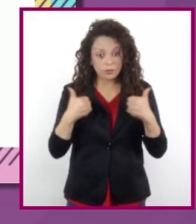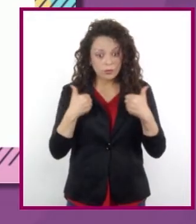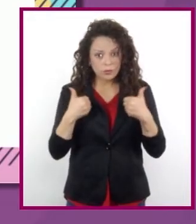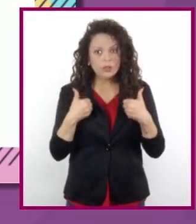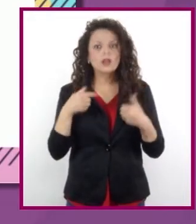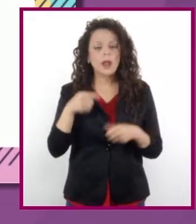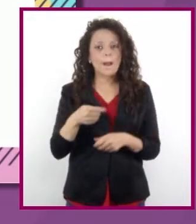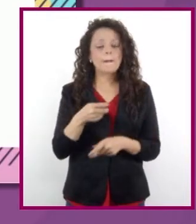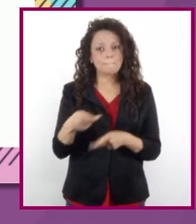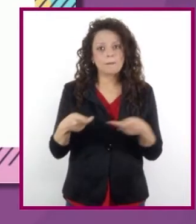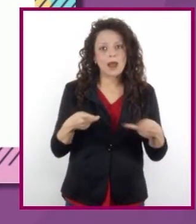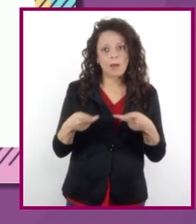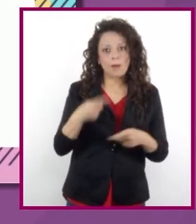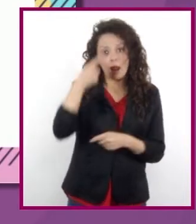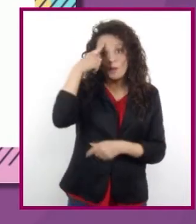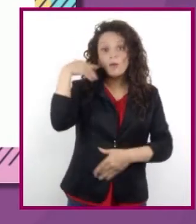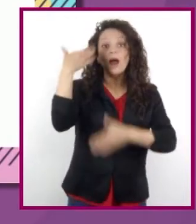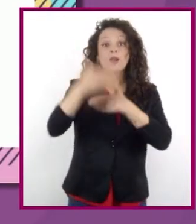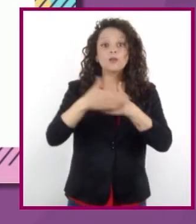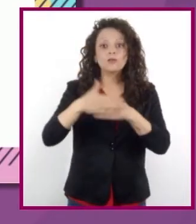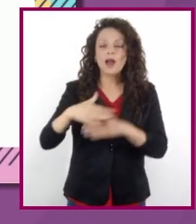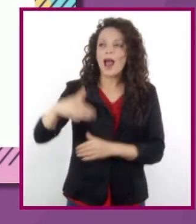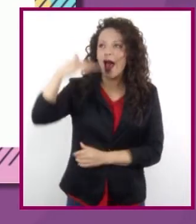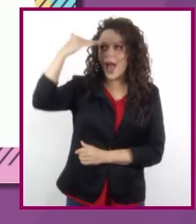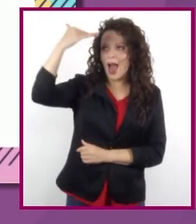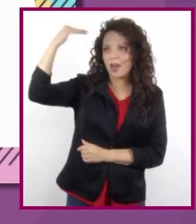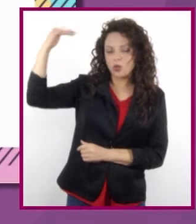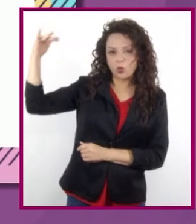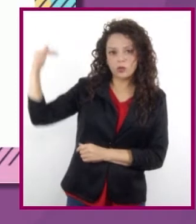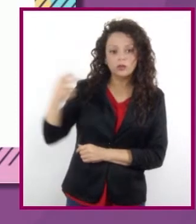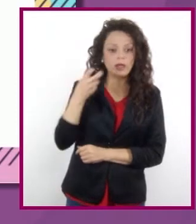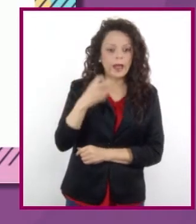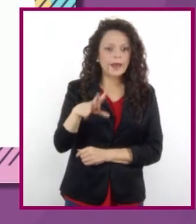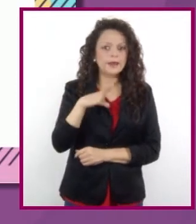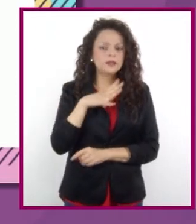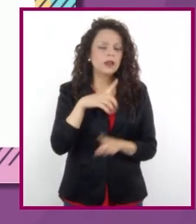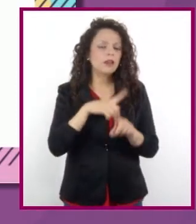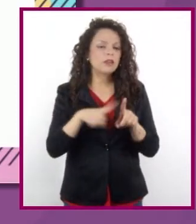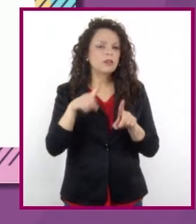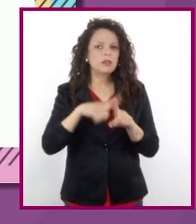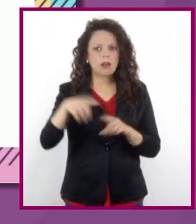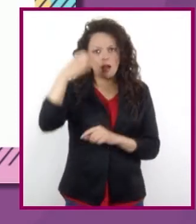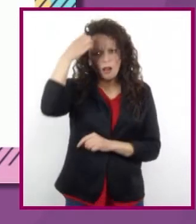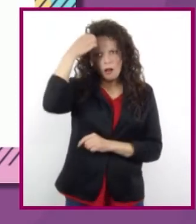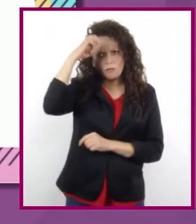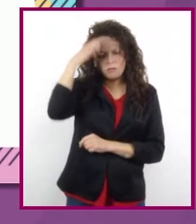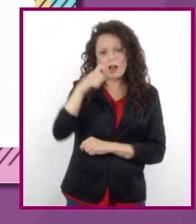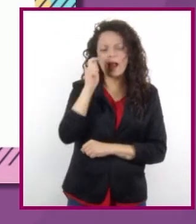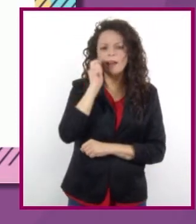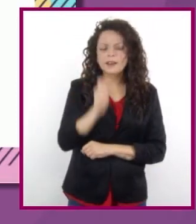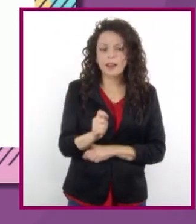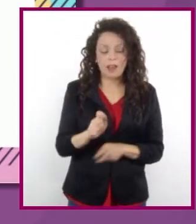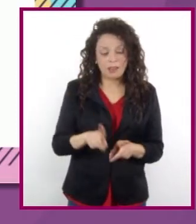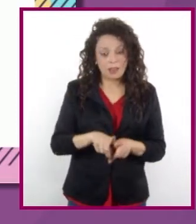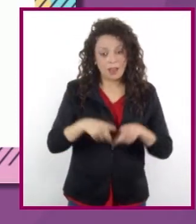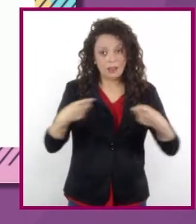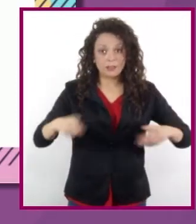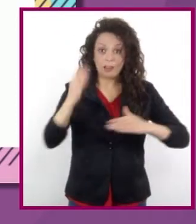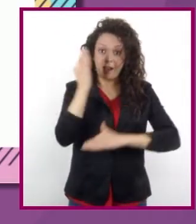preparación para la edad adulta, durante el cual se producen varias experiencias de desarrollo de suma